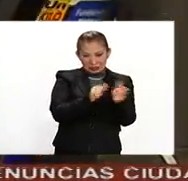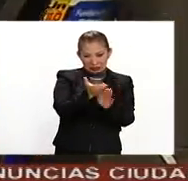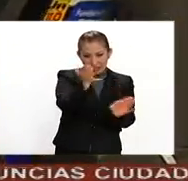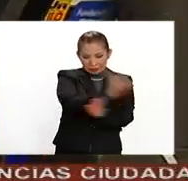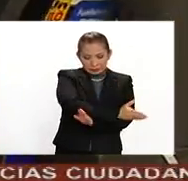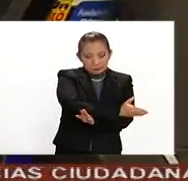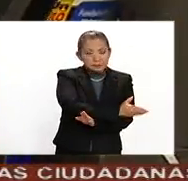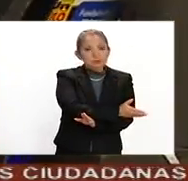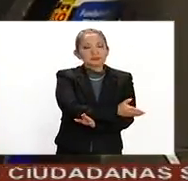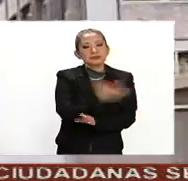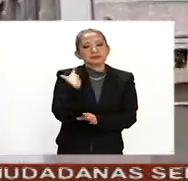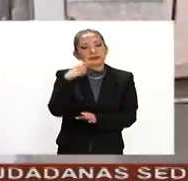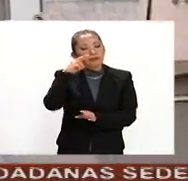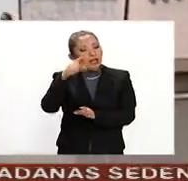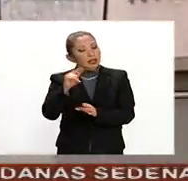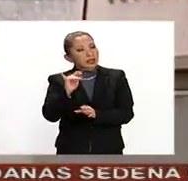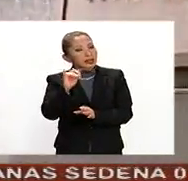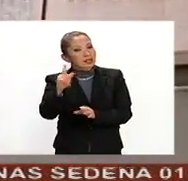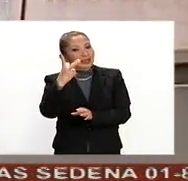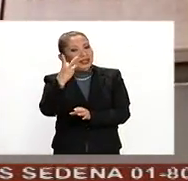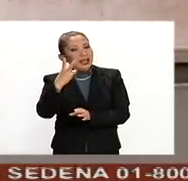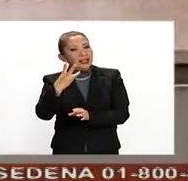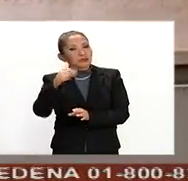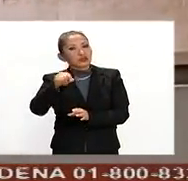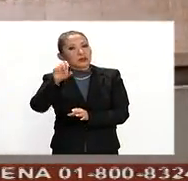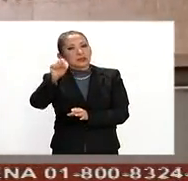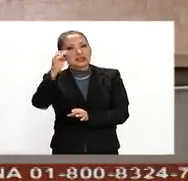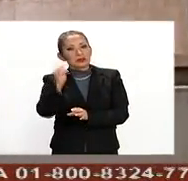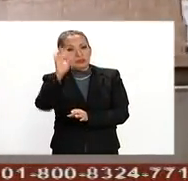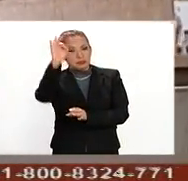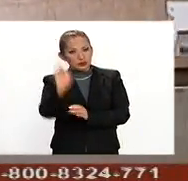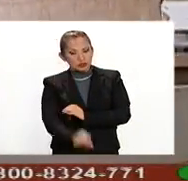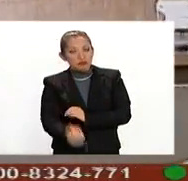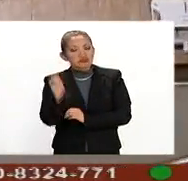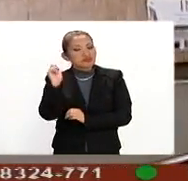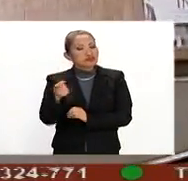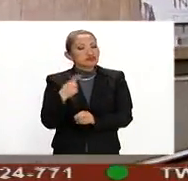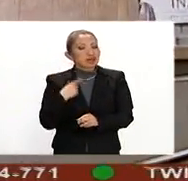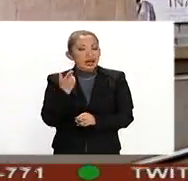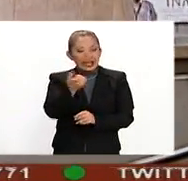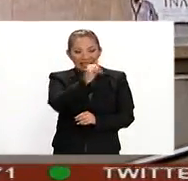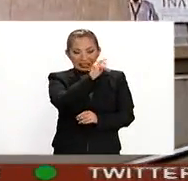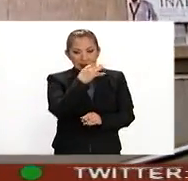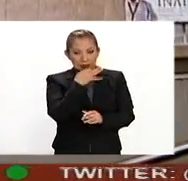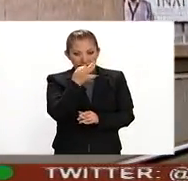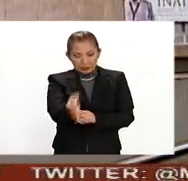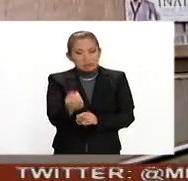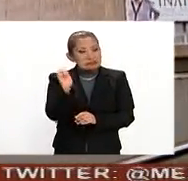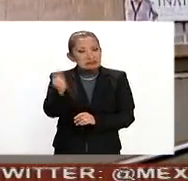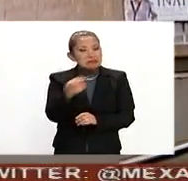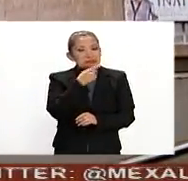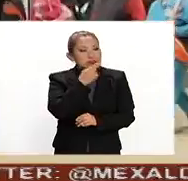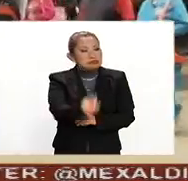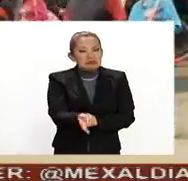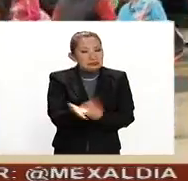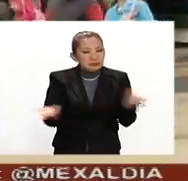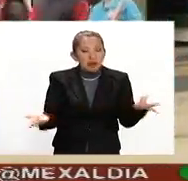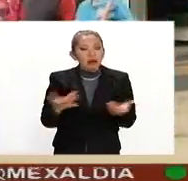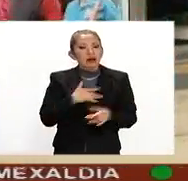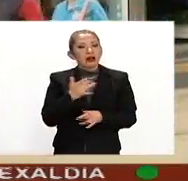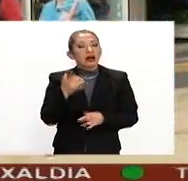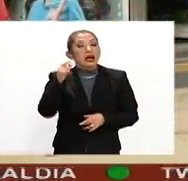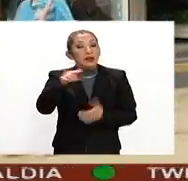anterior. Se ubicó una tasa de 3.29%. Esto de acuerdo con el INEGI. ¿Qué quiere decir esto? Pues